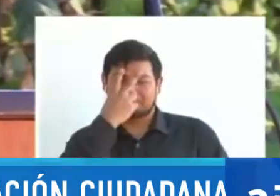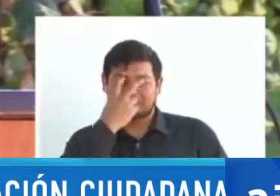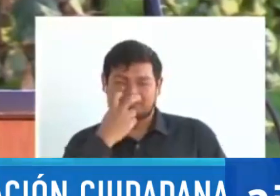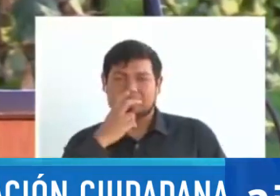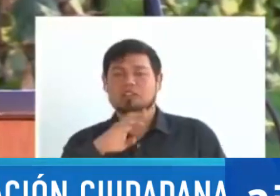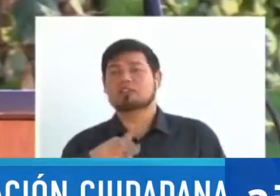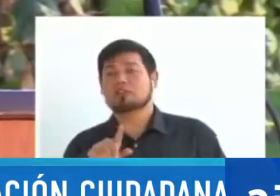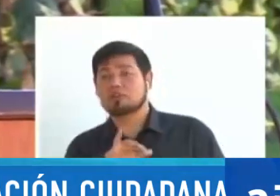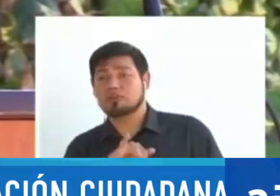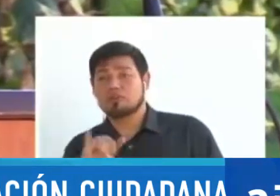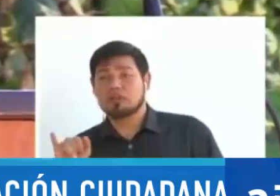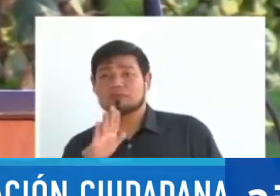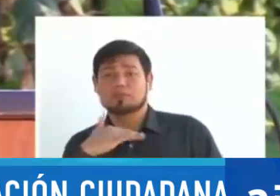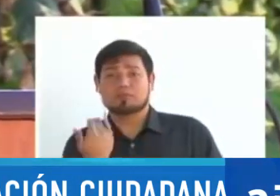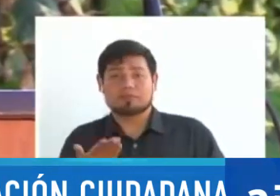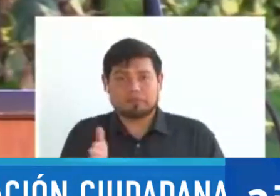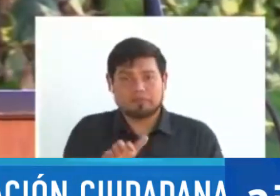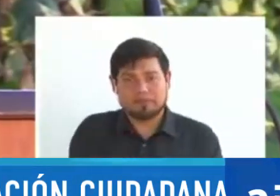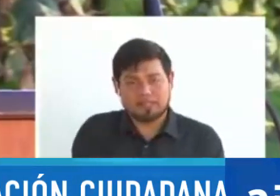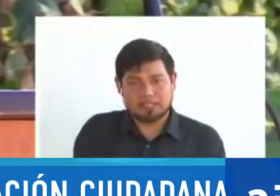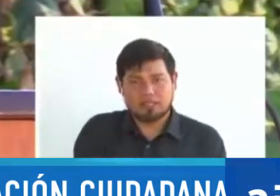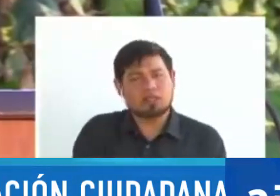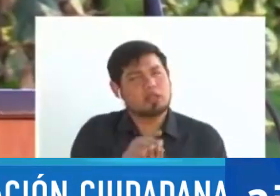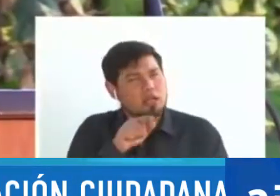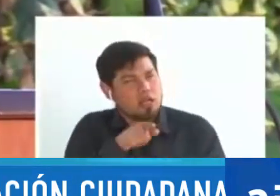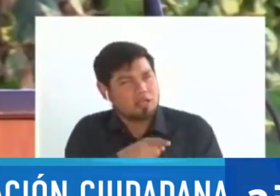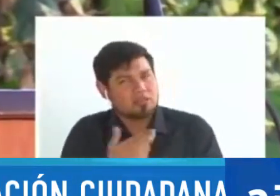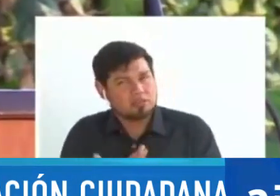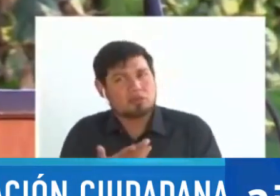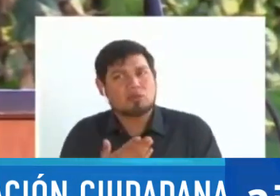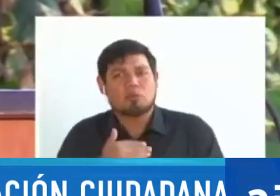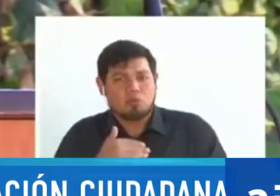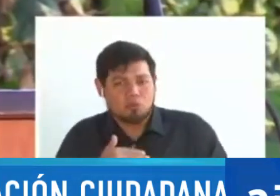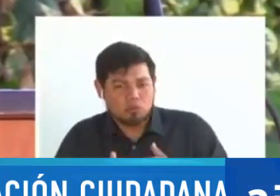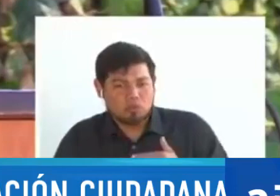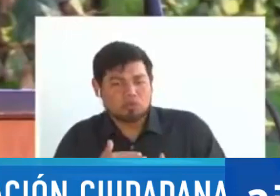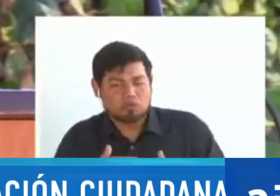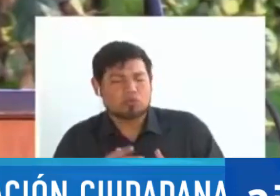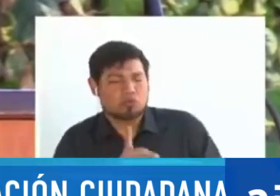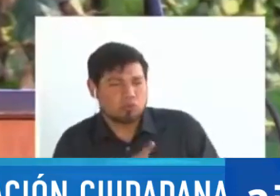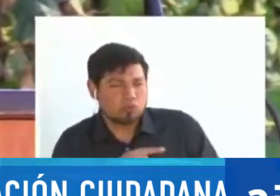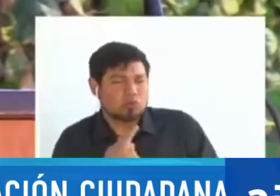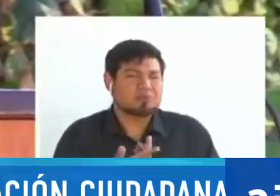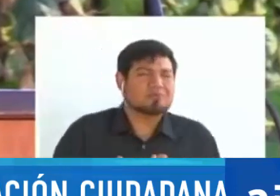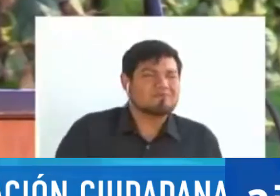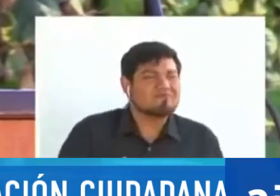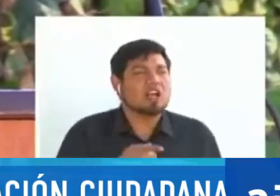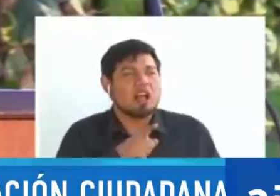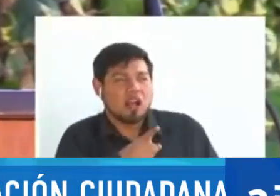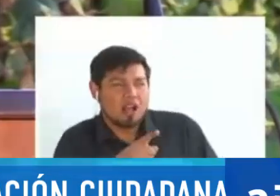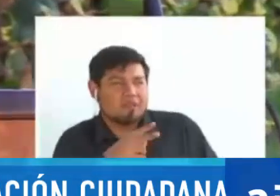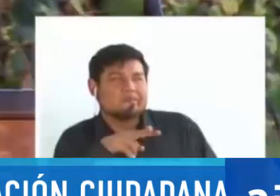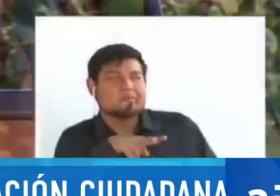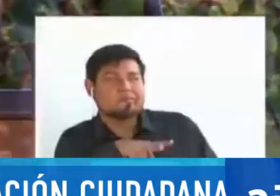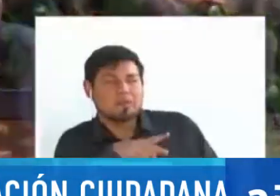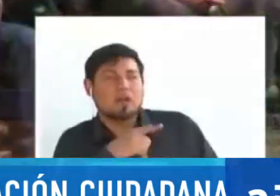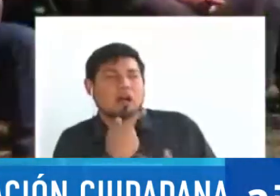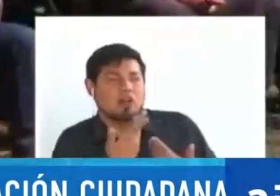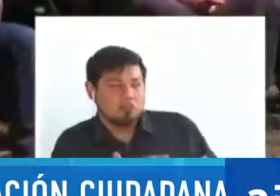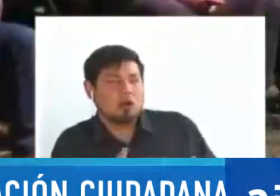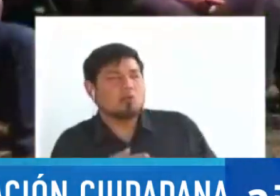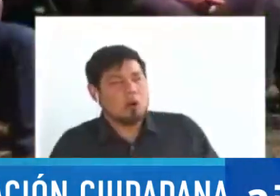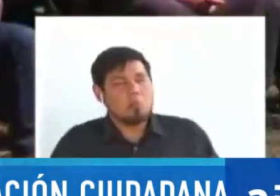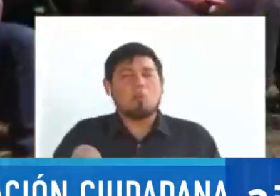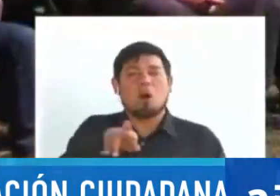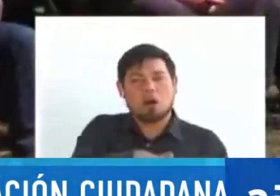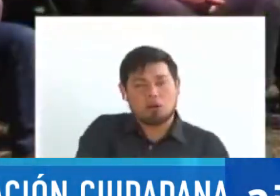meses después. Y fue un proceso bello y nos entusiasmó. Y dijimos, aquí hay algo, hay que hacerlo de nuevo y hay que